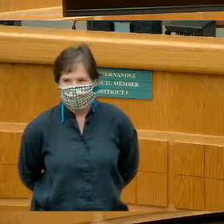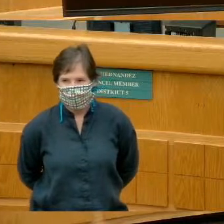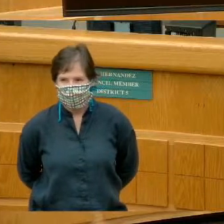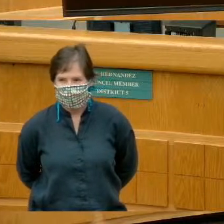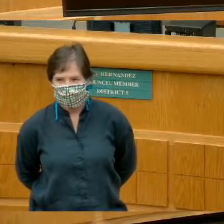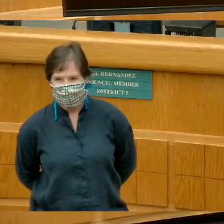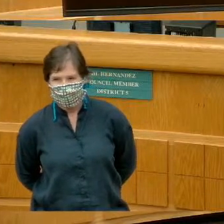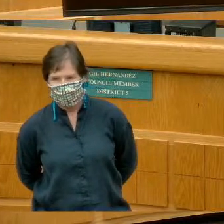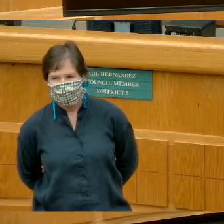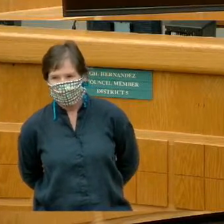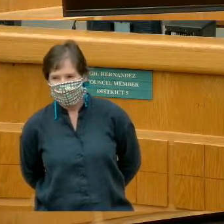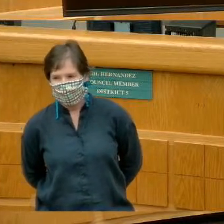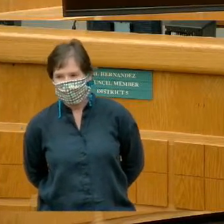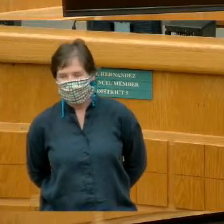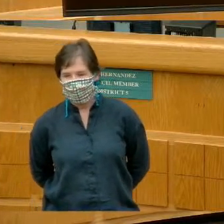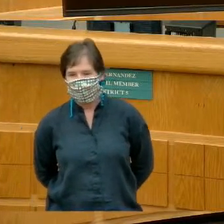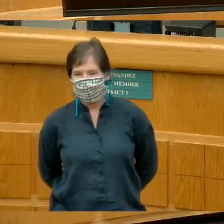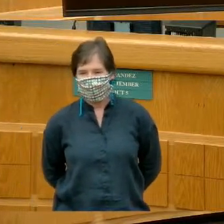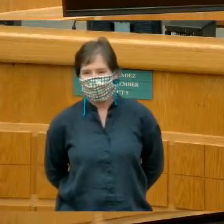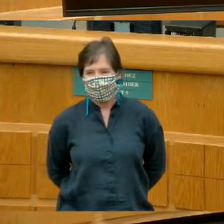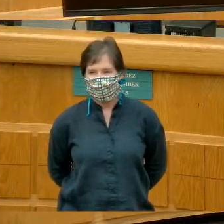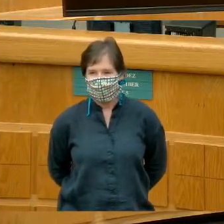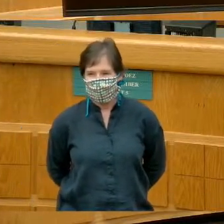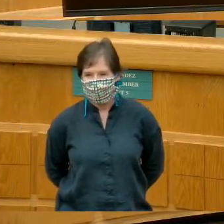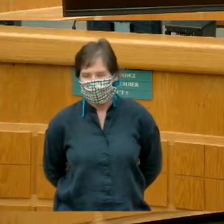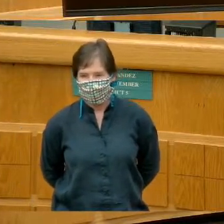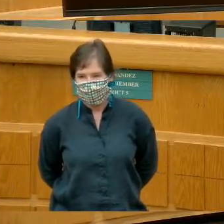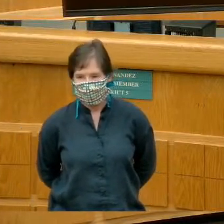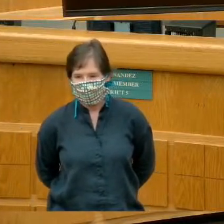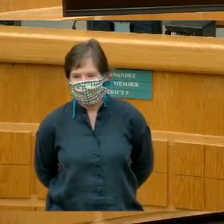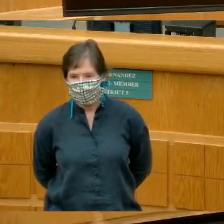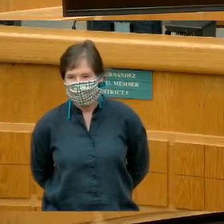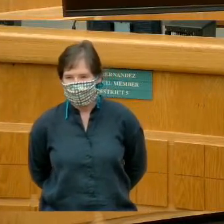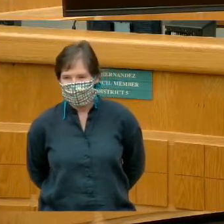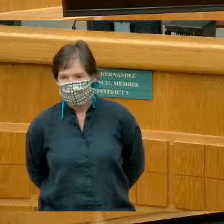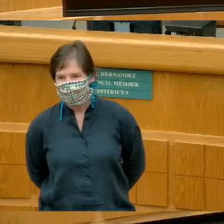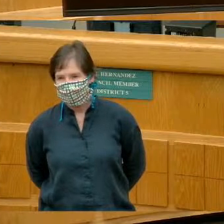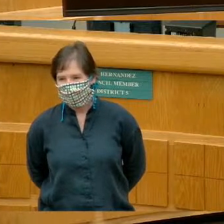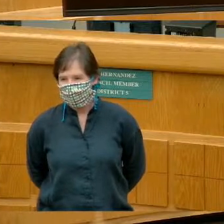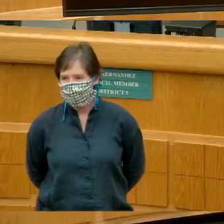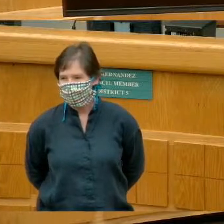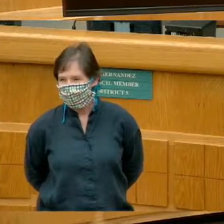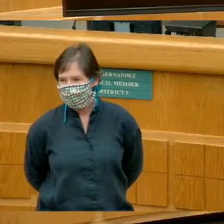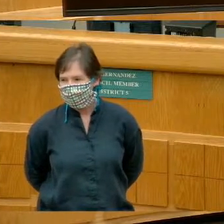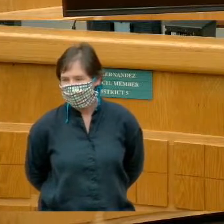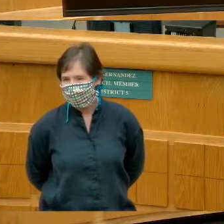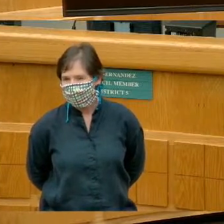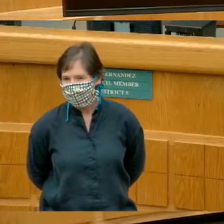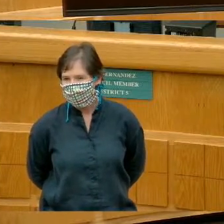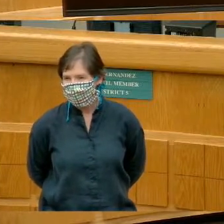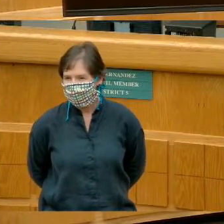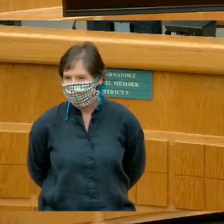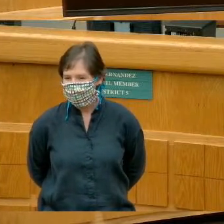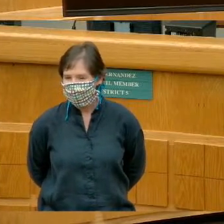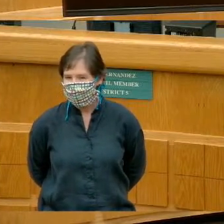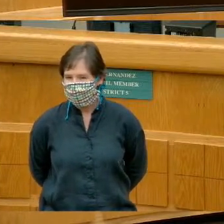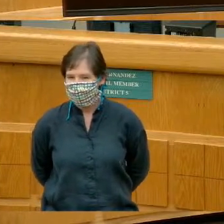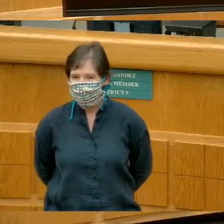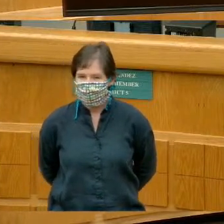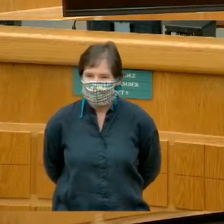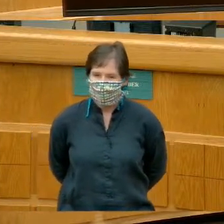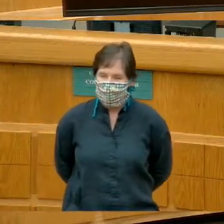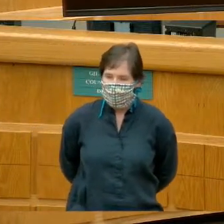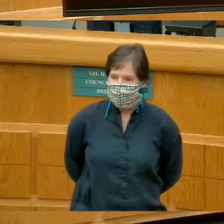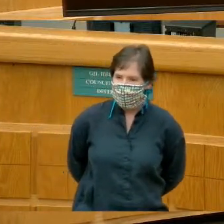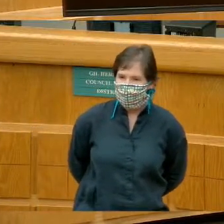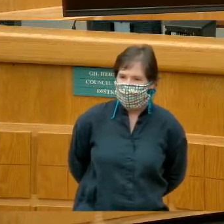necesitamos durante esta pandemia. Esto ha abarcado desde equipos de prueba y suministros de prueba hasta medicamentos y equipos de protección personal. Quiero agradecer el apoyo